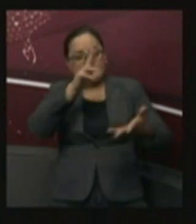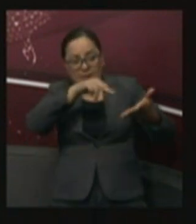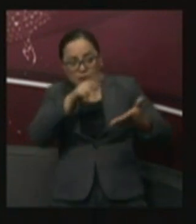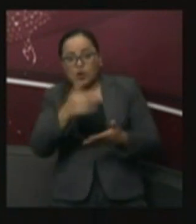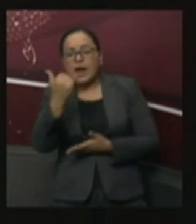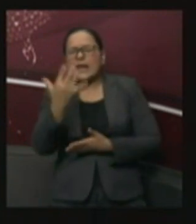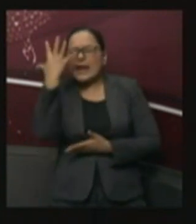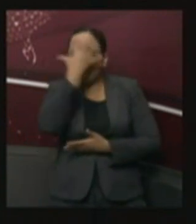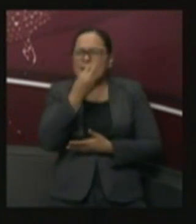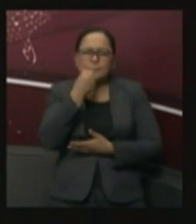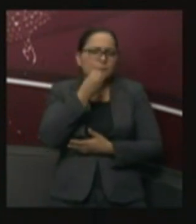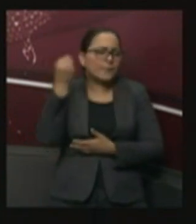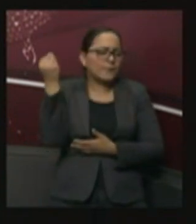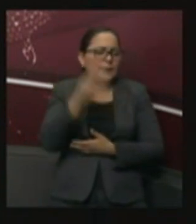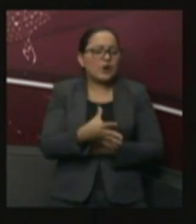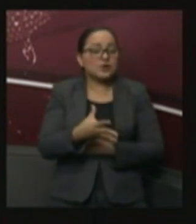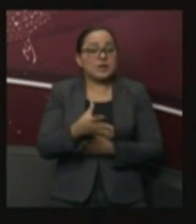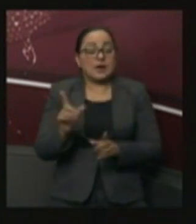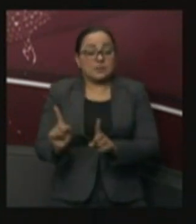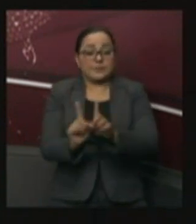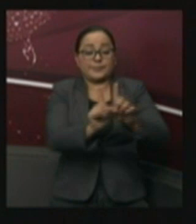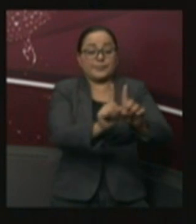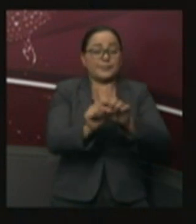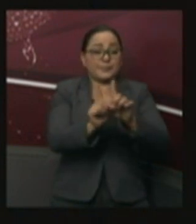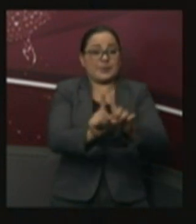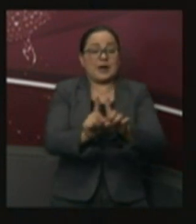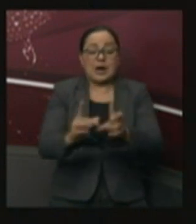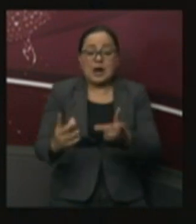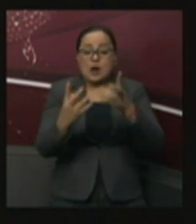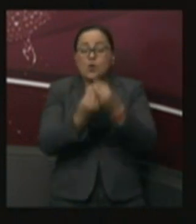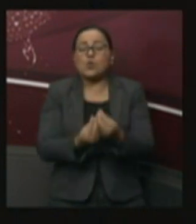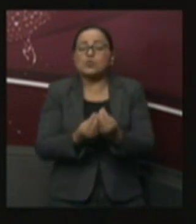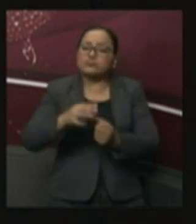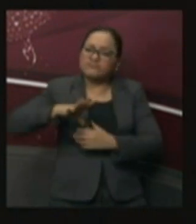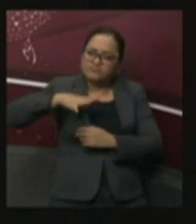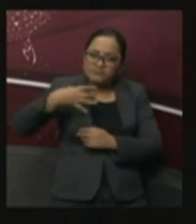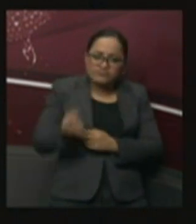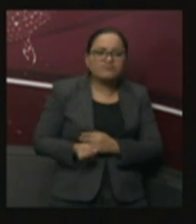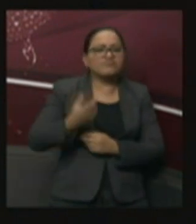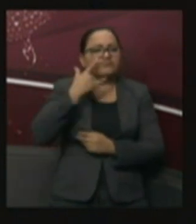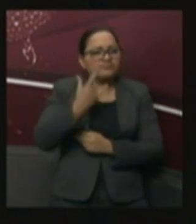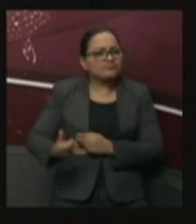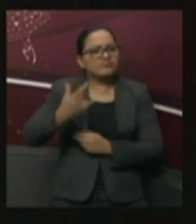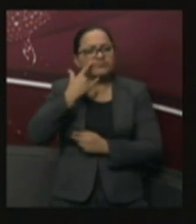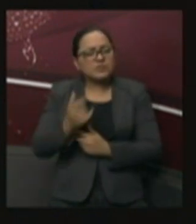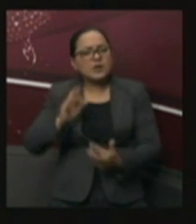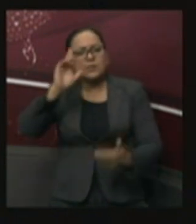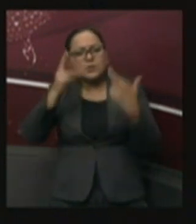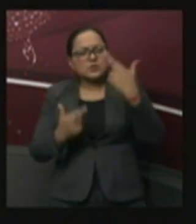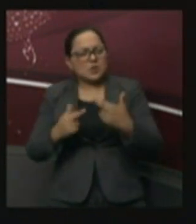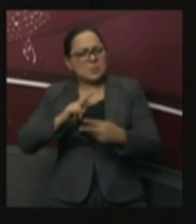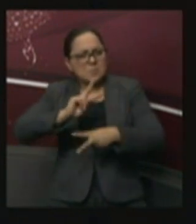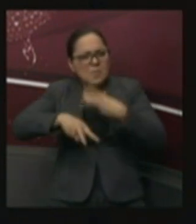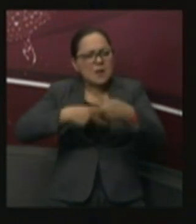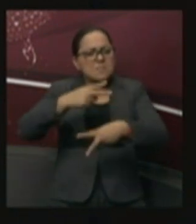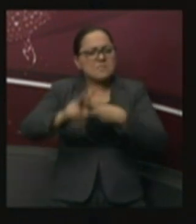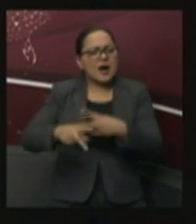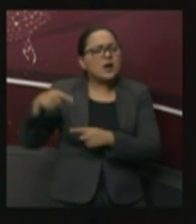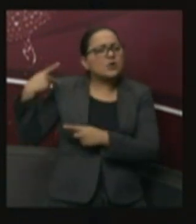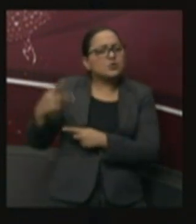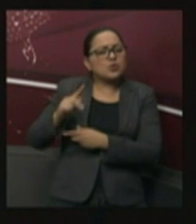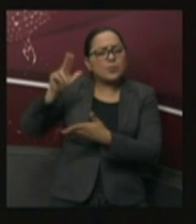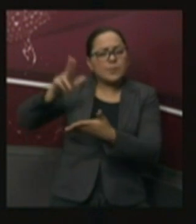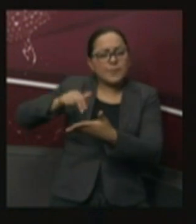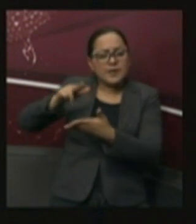pues, con su brazo, emprendió luchas revolucionarias. Sus pinturas tenían